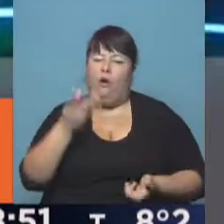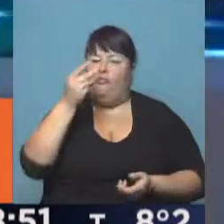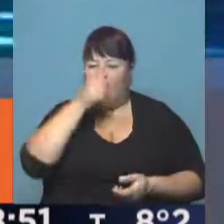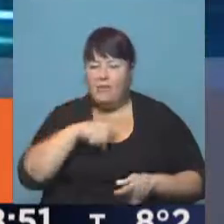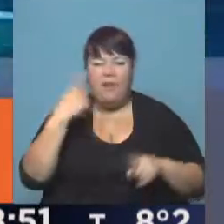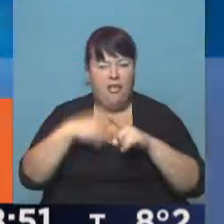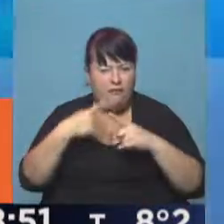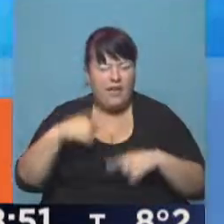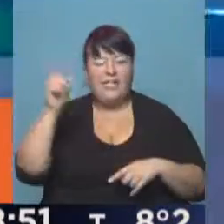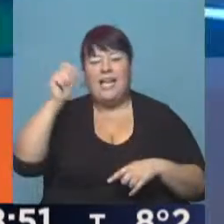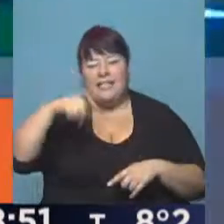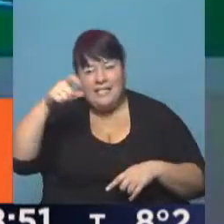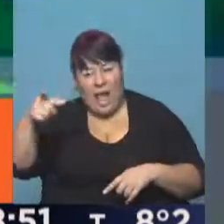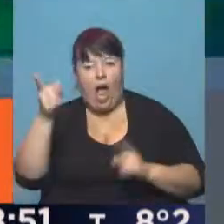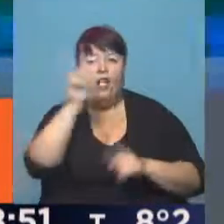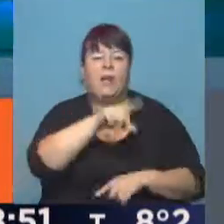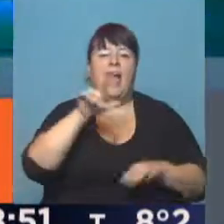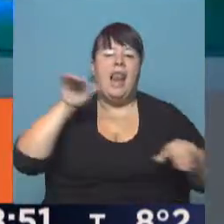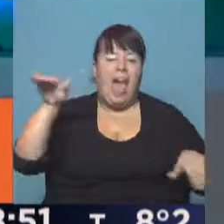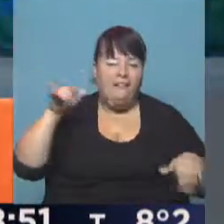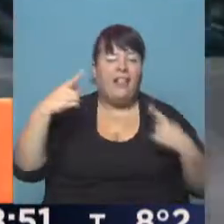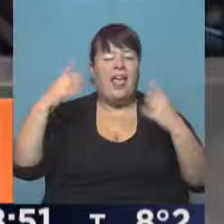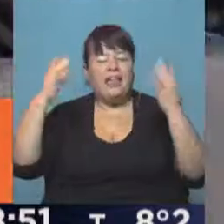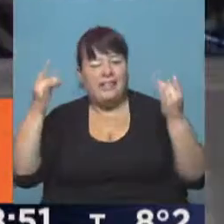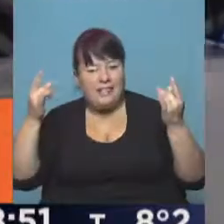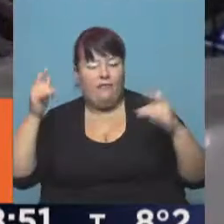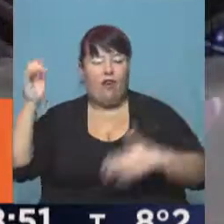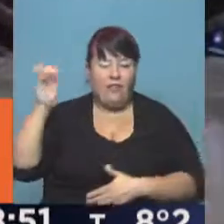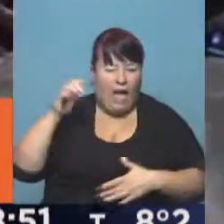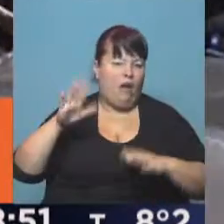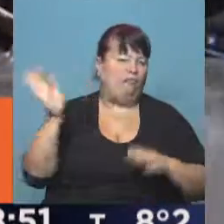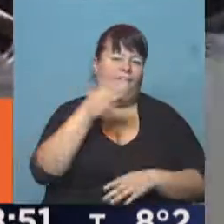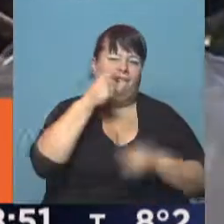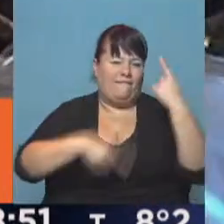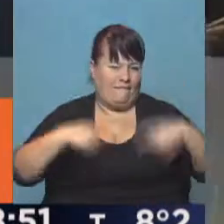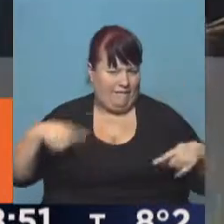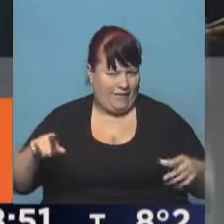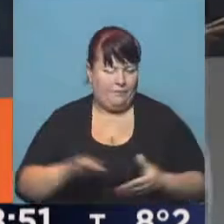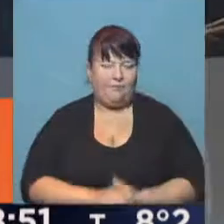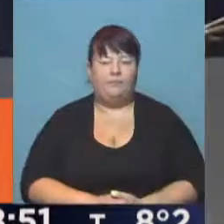festivales en el Chaco salteño y en La Falda, tango y folclore, como para todos los gustos.